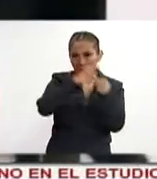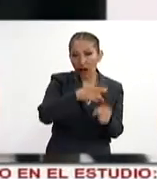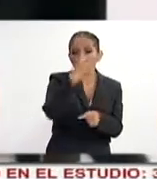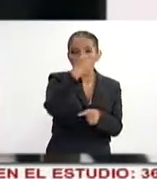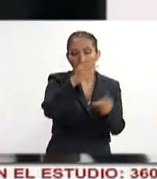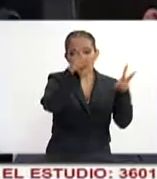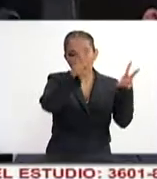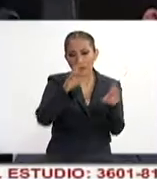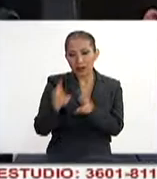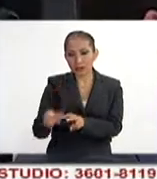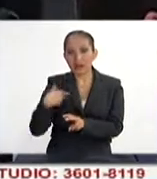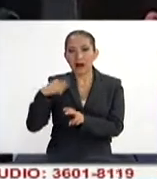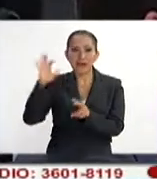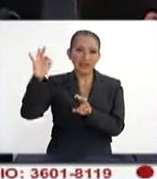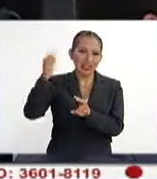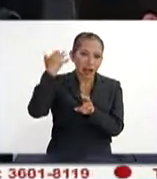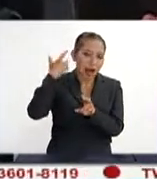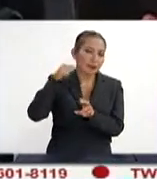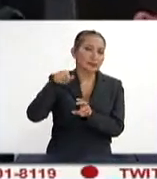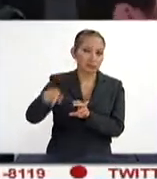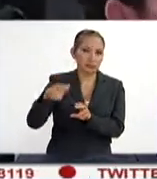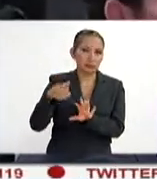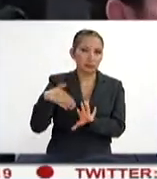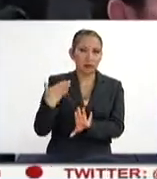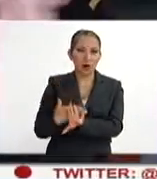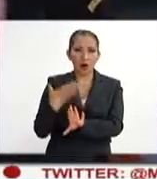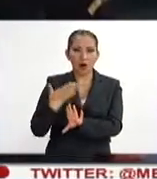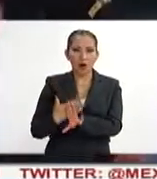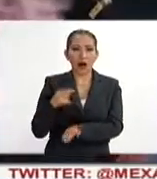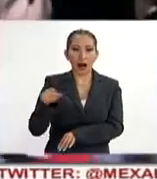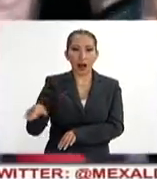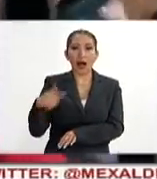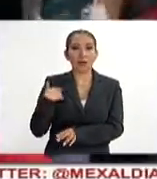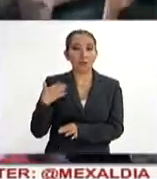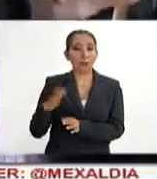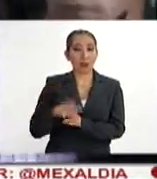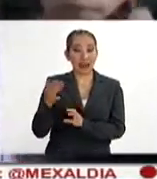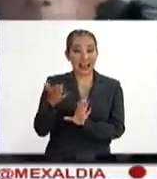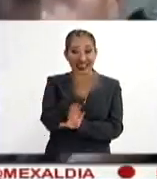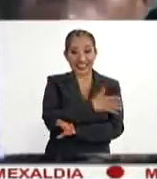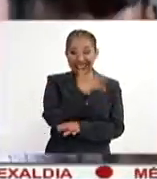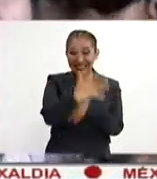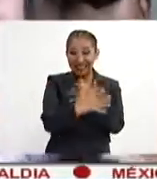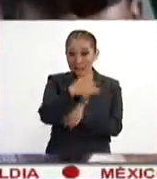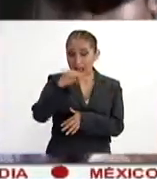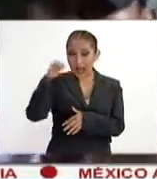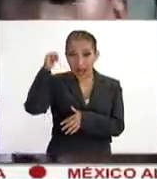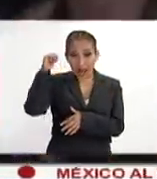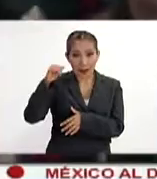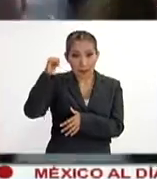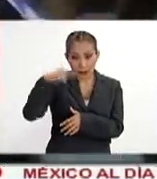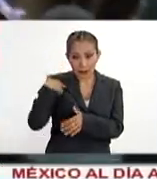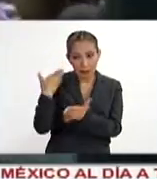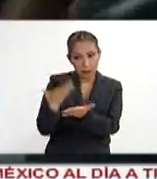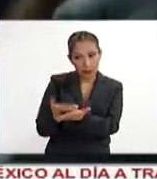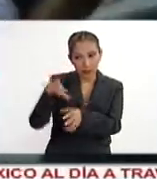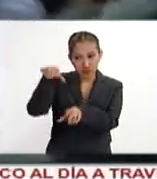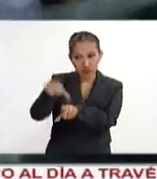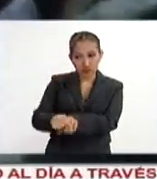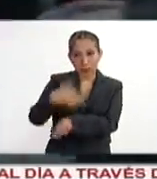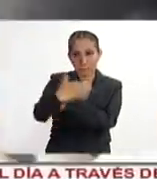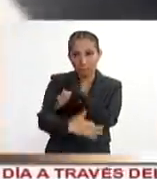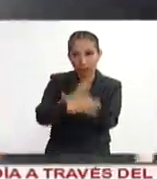los 2 delitos del orden federal, que fue precisamente el motivo por el que el pasado 15 de abril se solicitó la